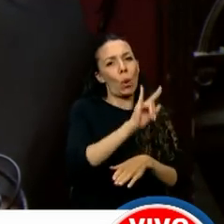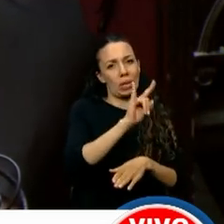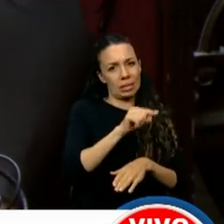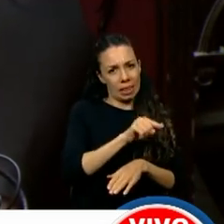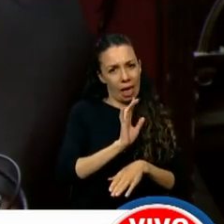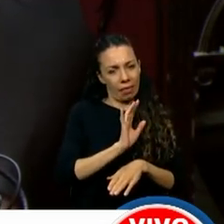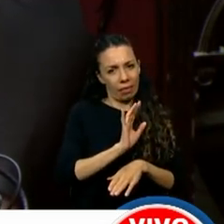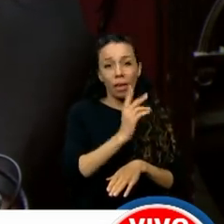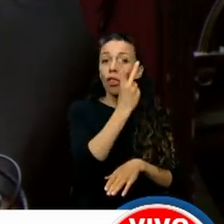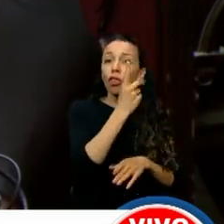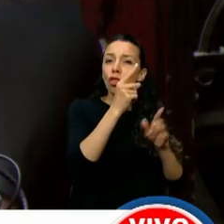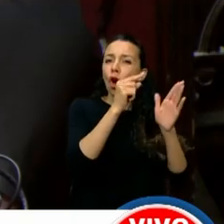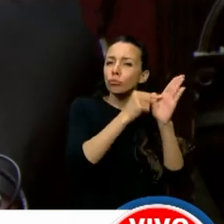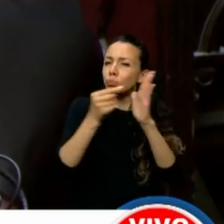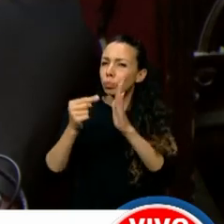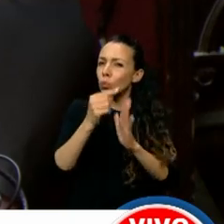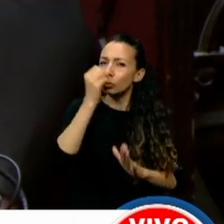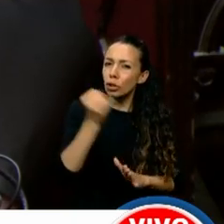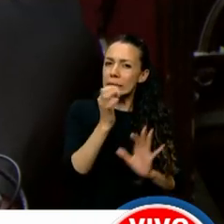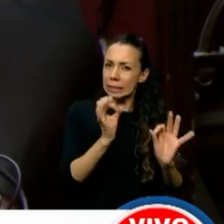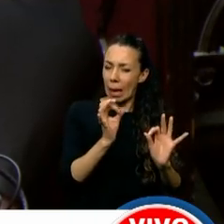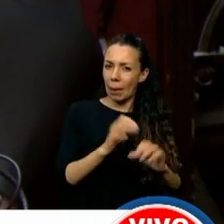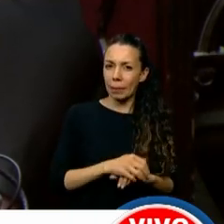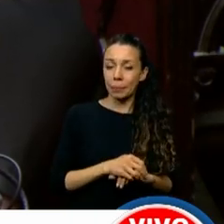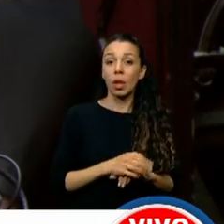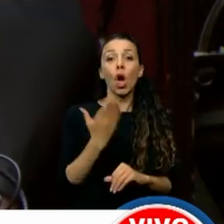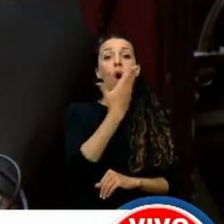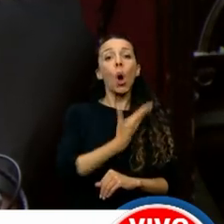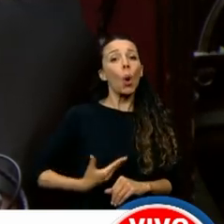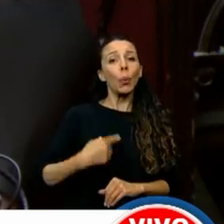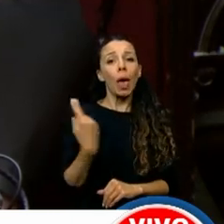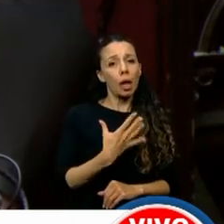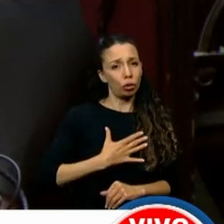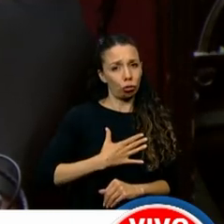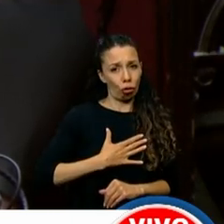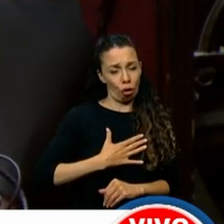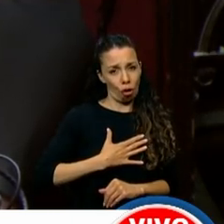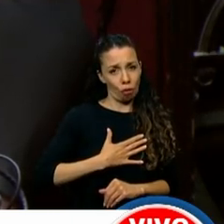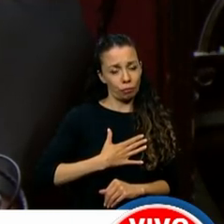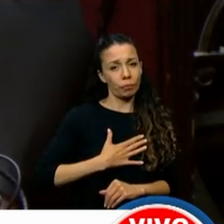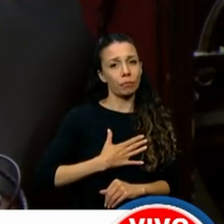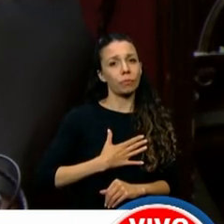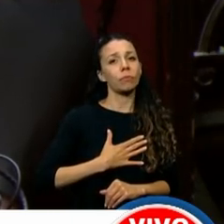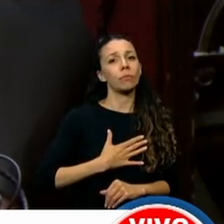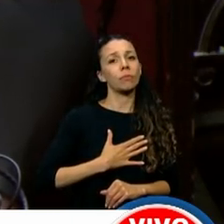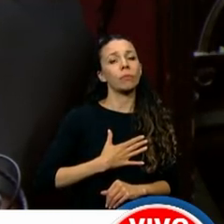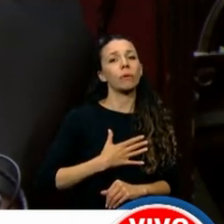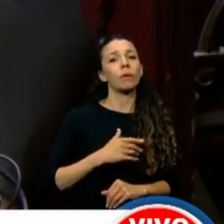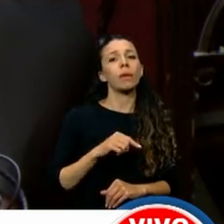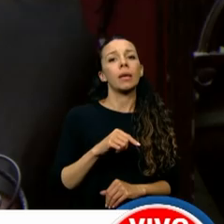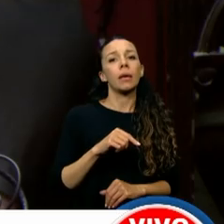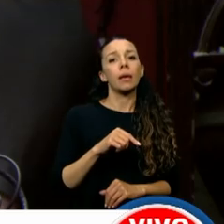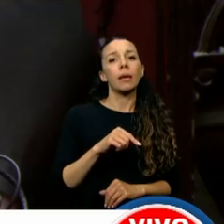que es muy importante que sepamos nuestro gobierno nuestro gobierno no sólo